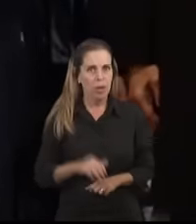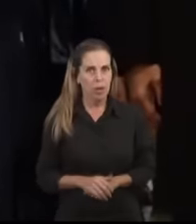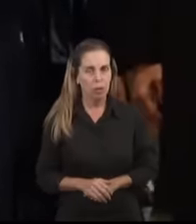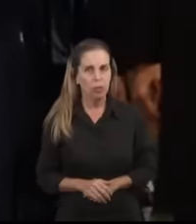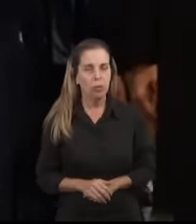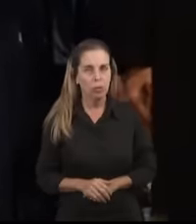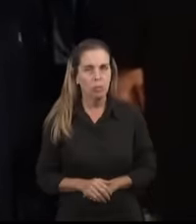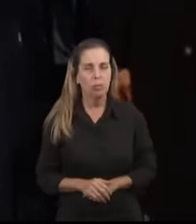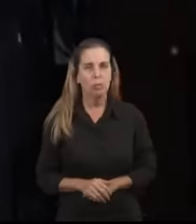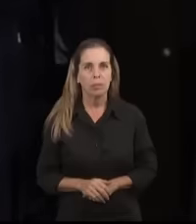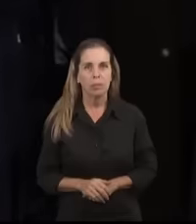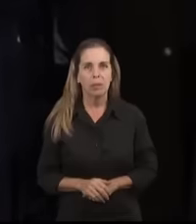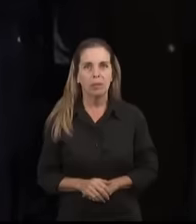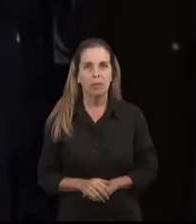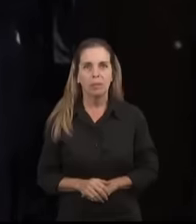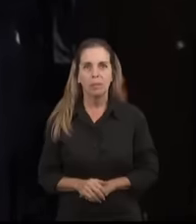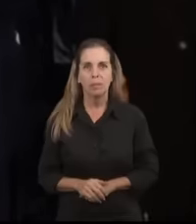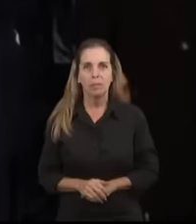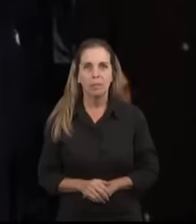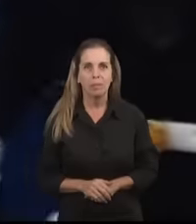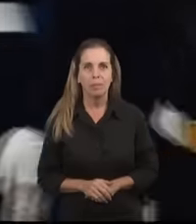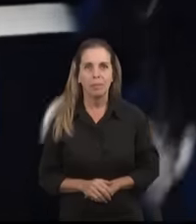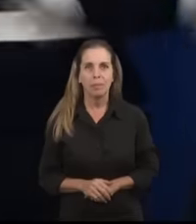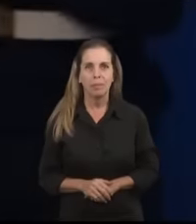Personal, ¡saludo!